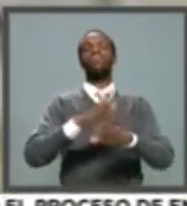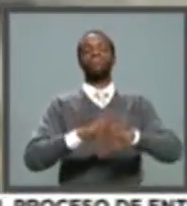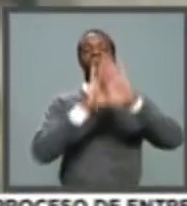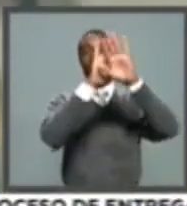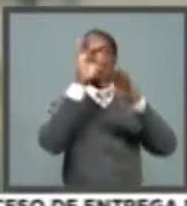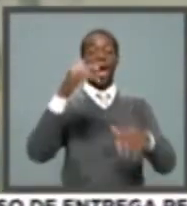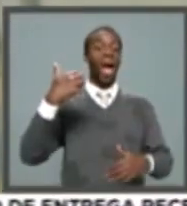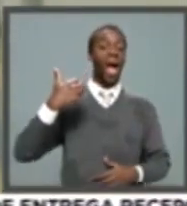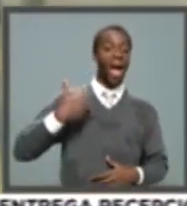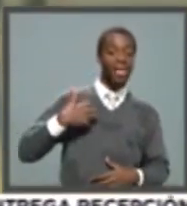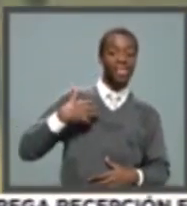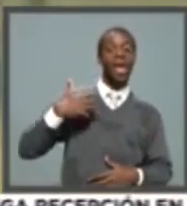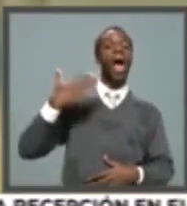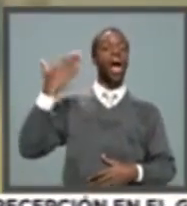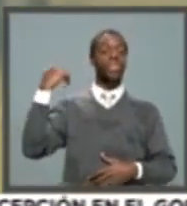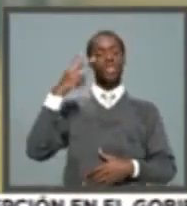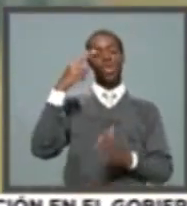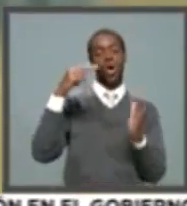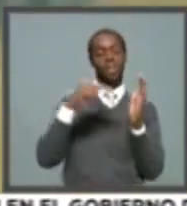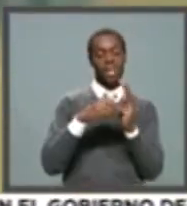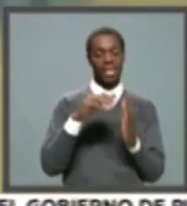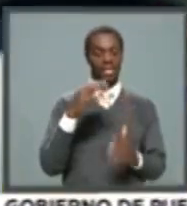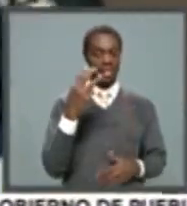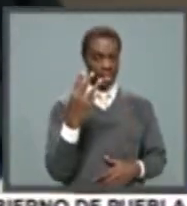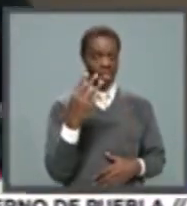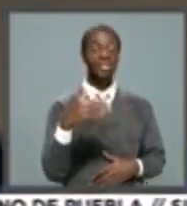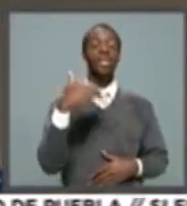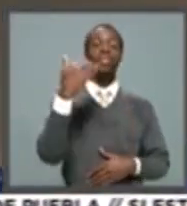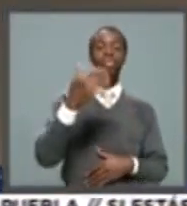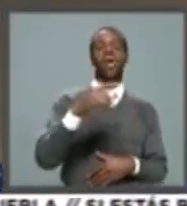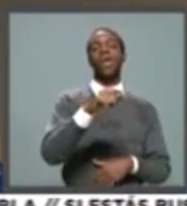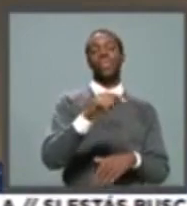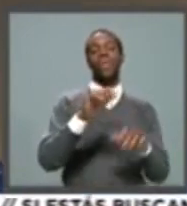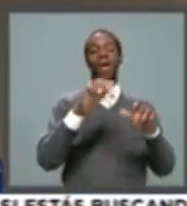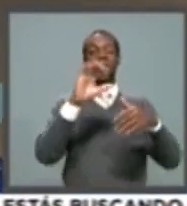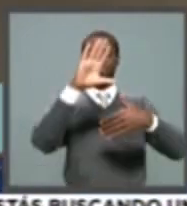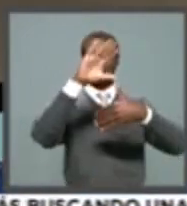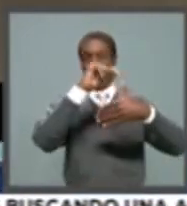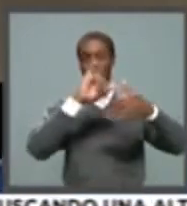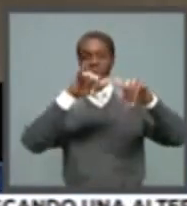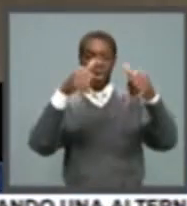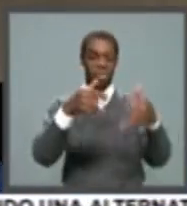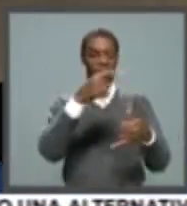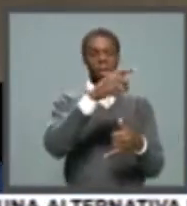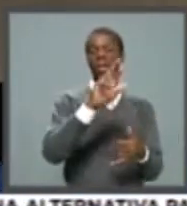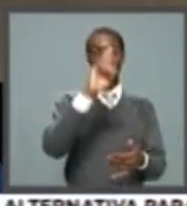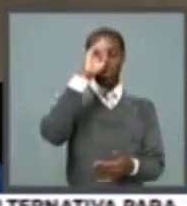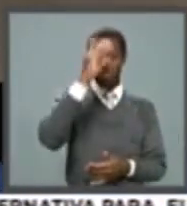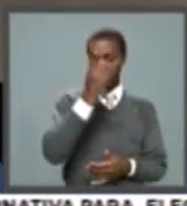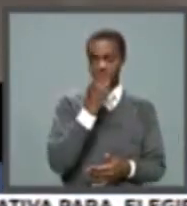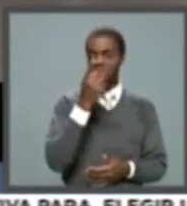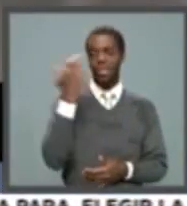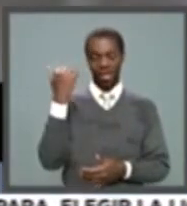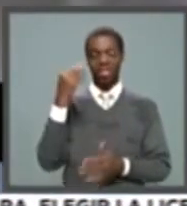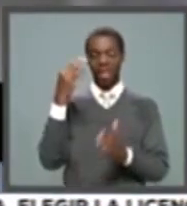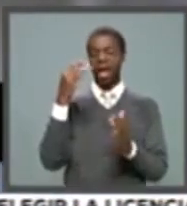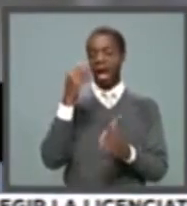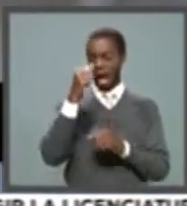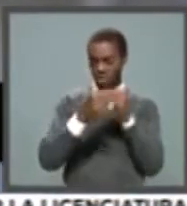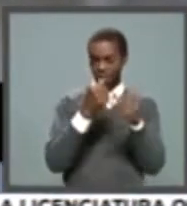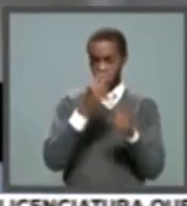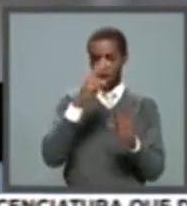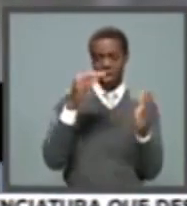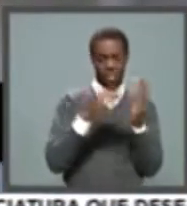en Argentina 2013, al igual que en la Copa del Caribe en República Dominicana ese mismo año.